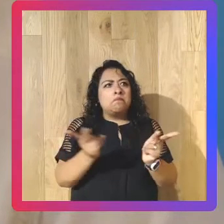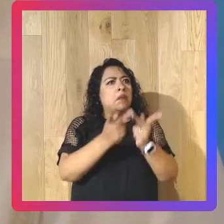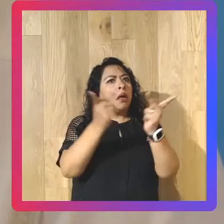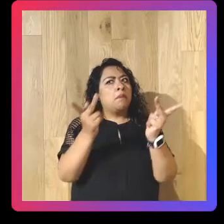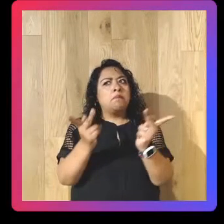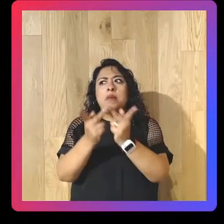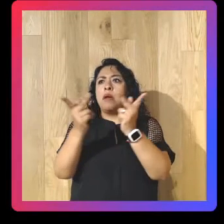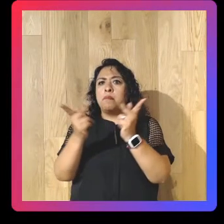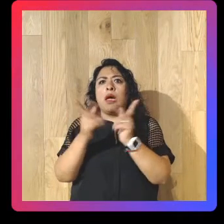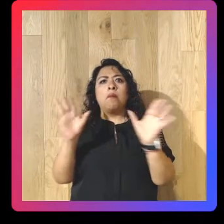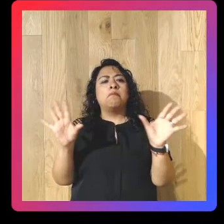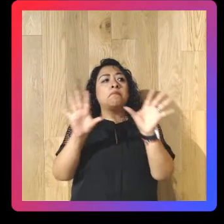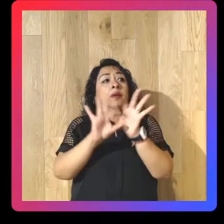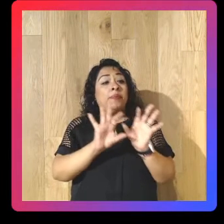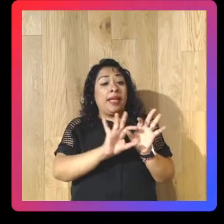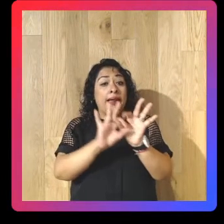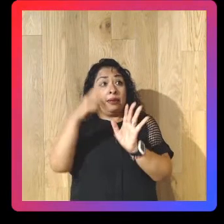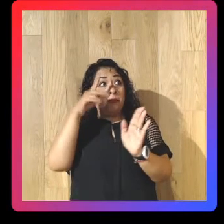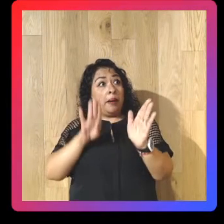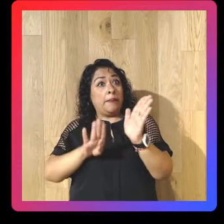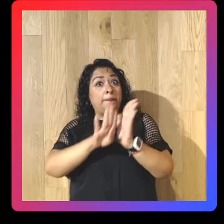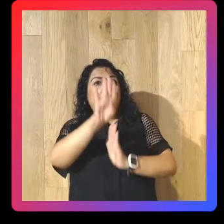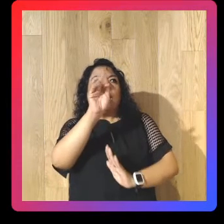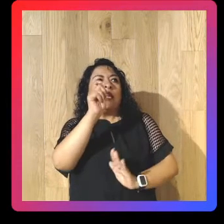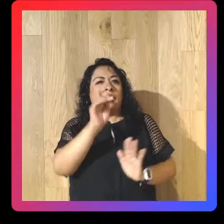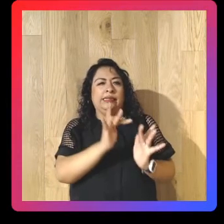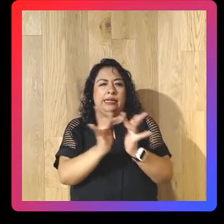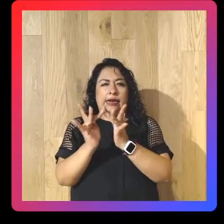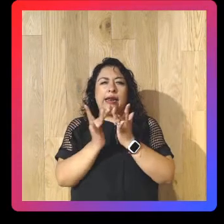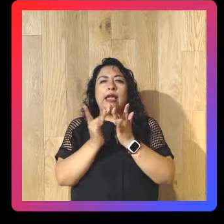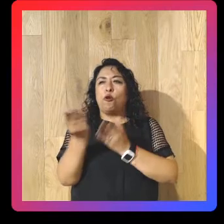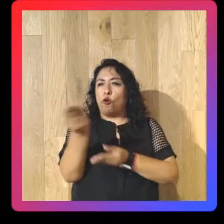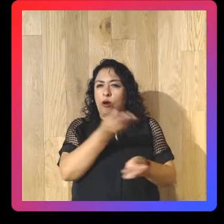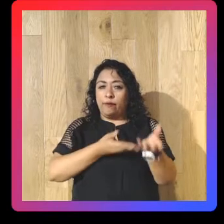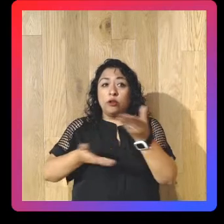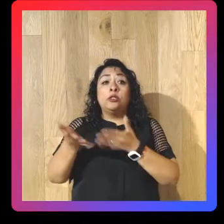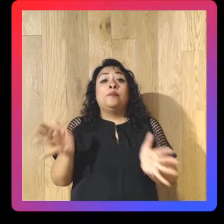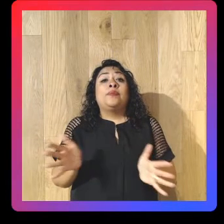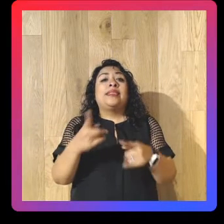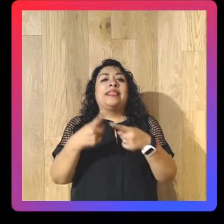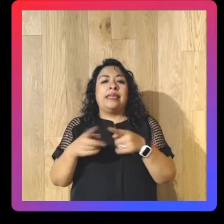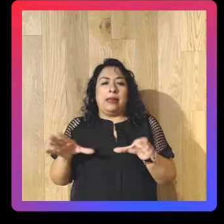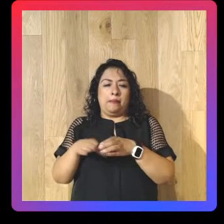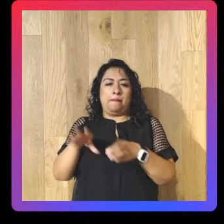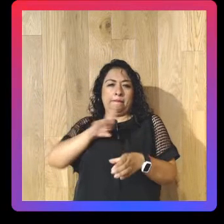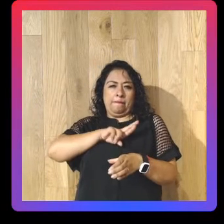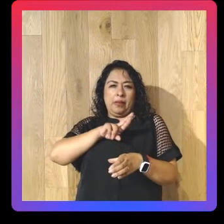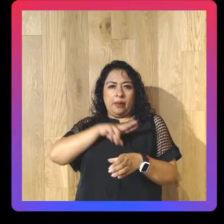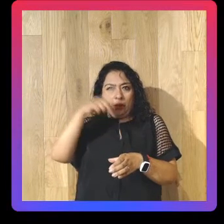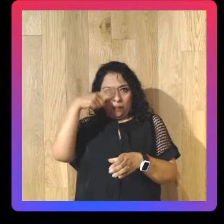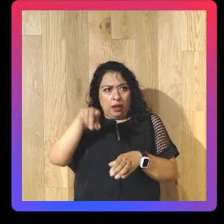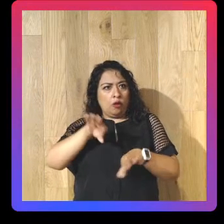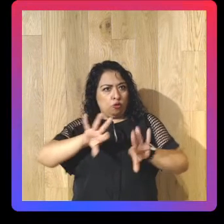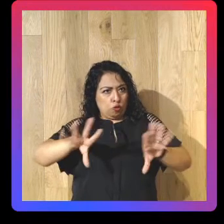propósito. Alianza para la Prosperidad es una red de colaboración impulsada por el sector privado para